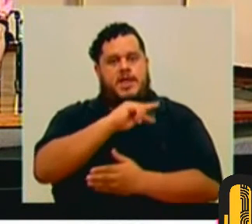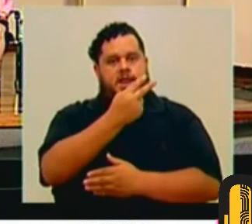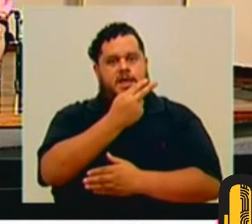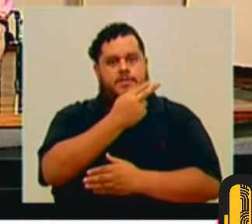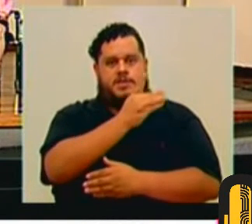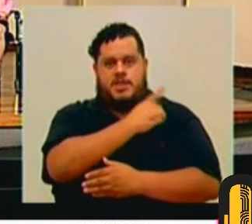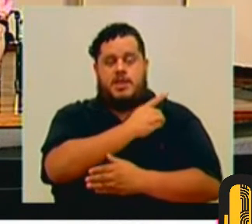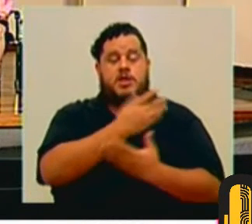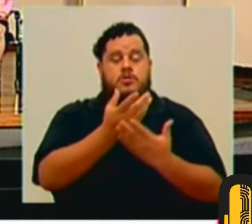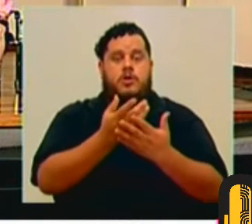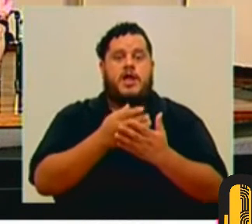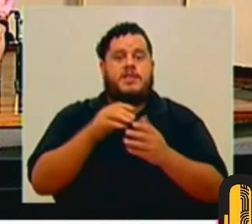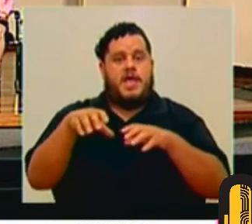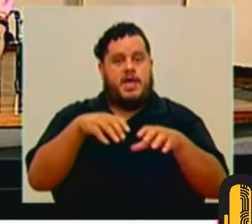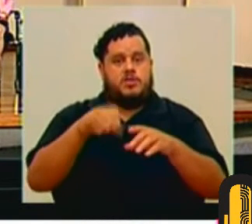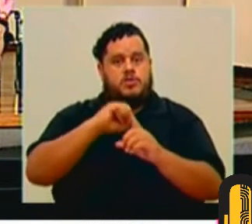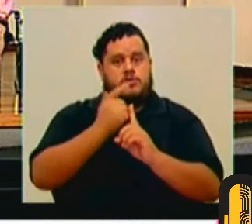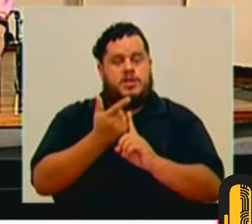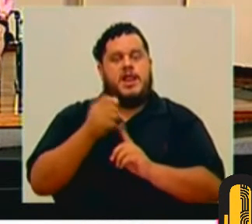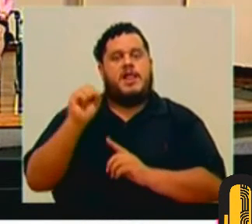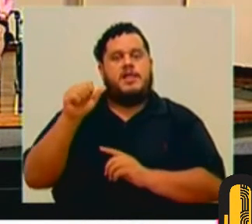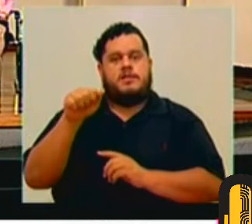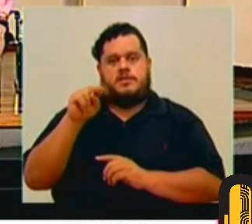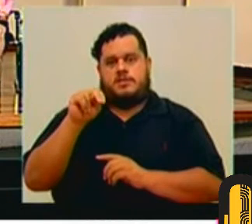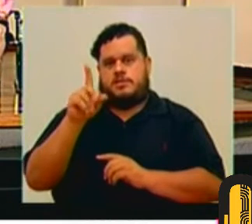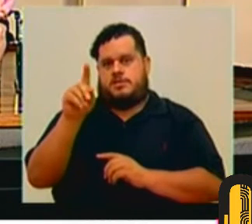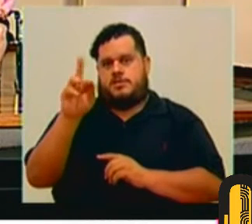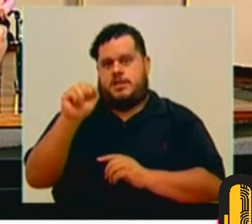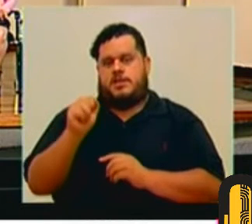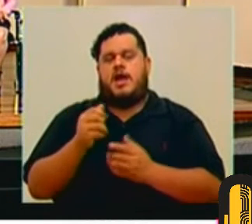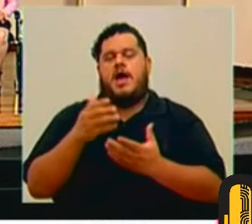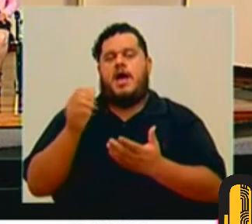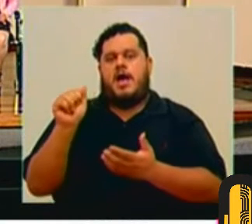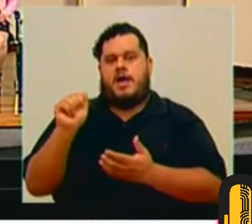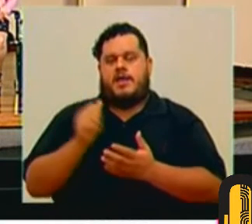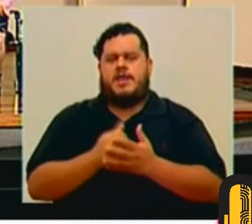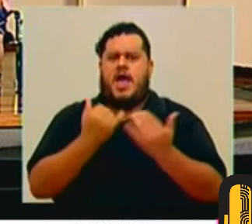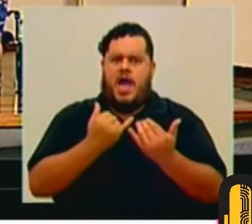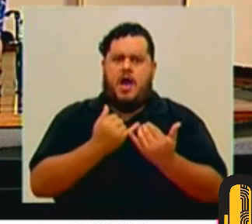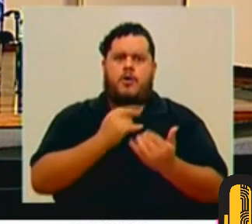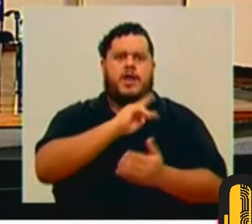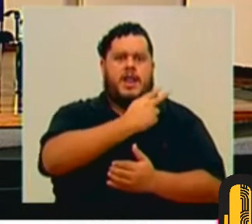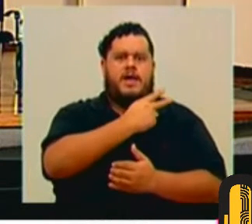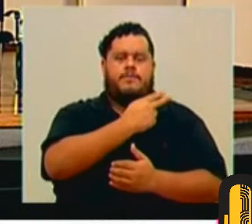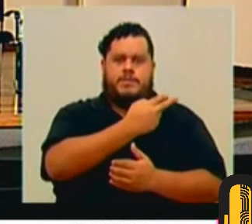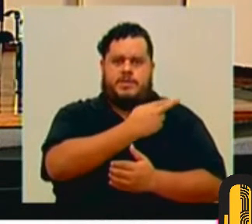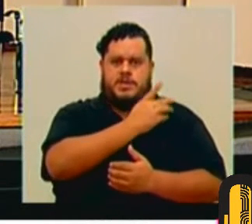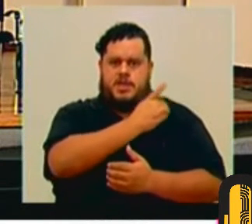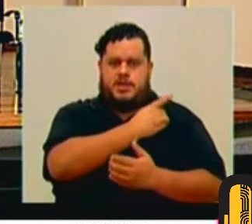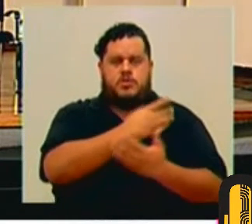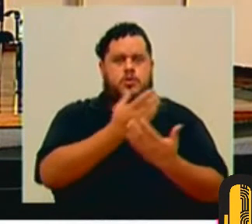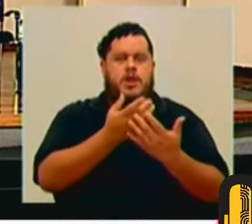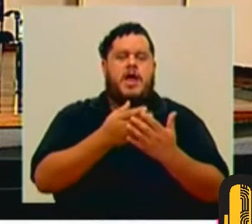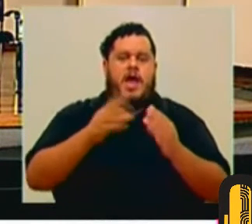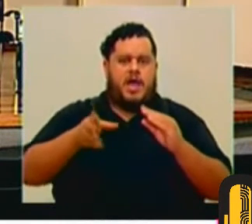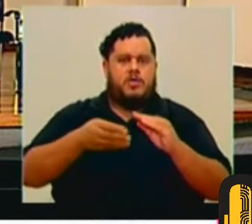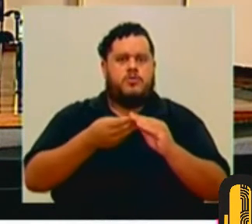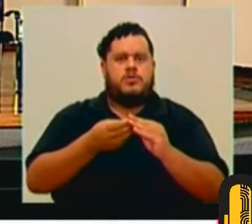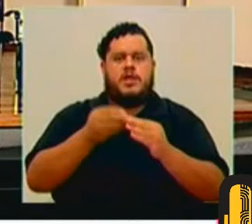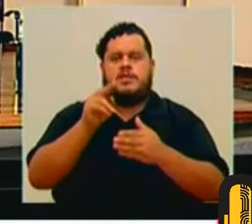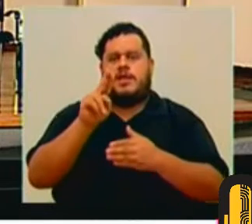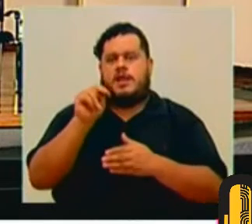Acción Social, la señora Sandra Araya. A continuación, le cedemos la palabra a la rectora adjunta de la Universidad Nacional, la señora